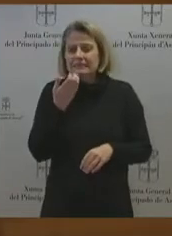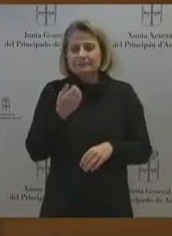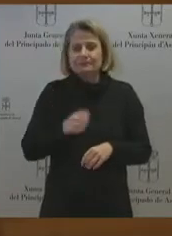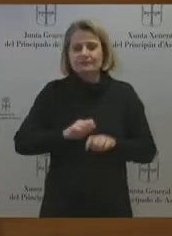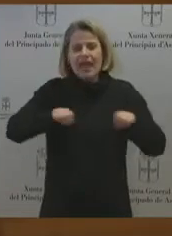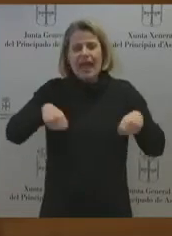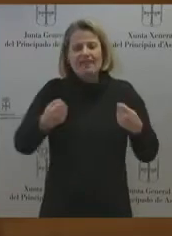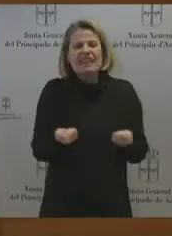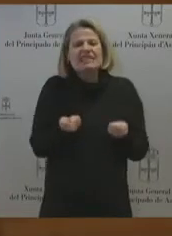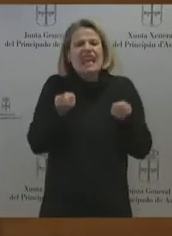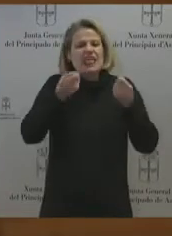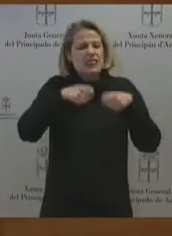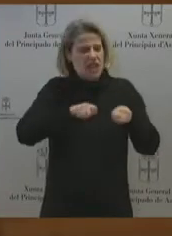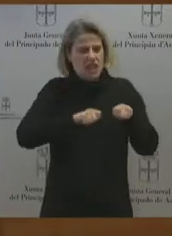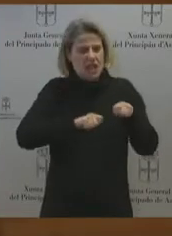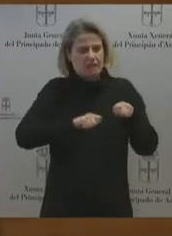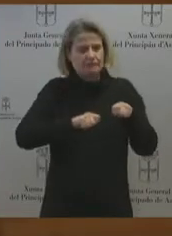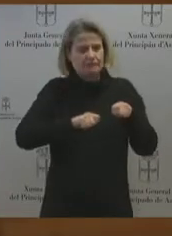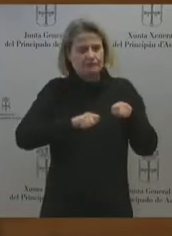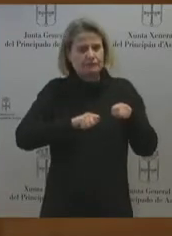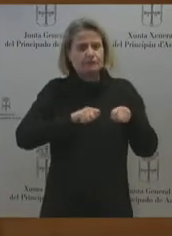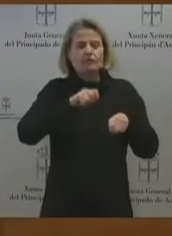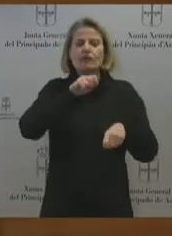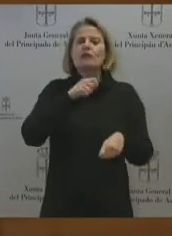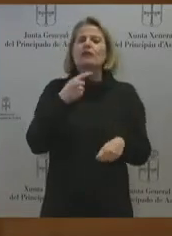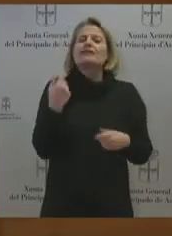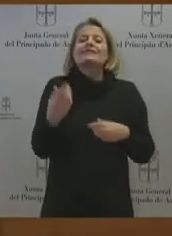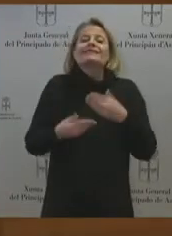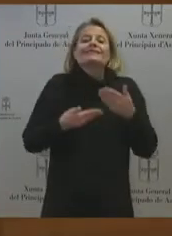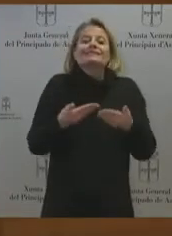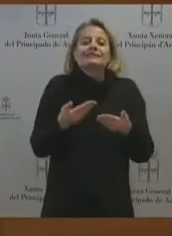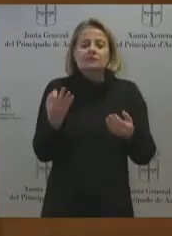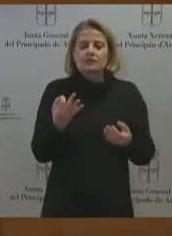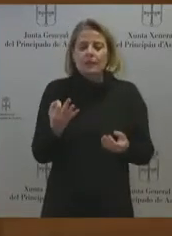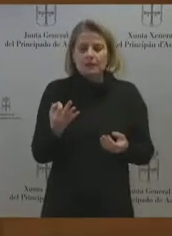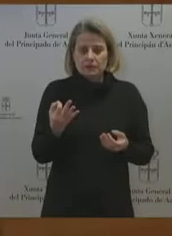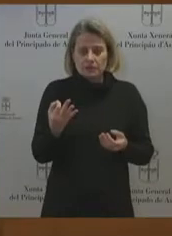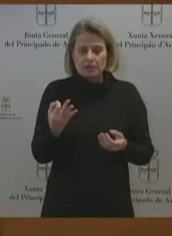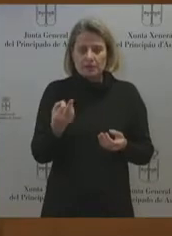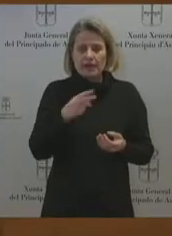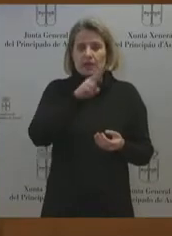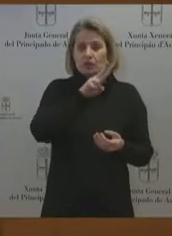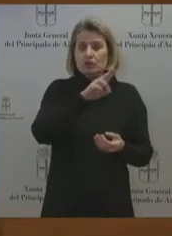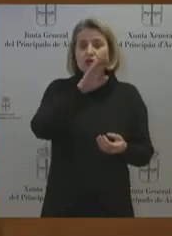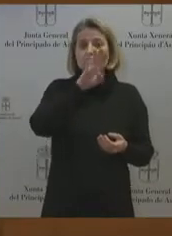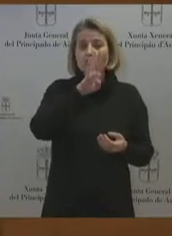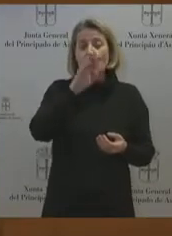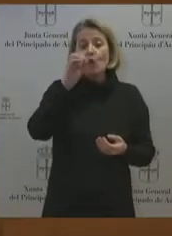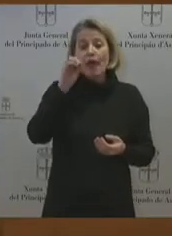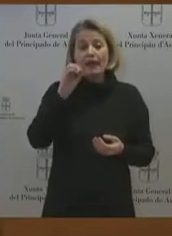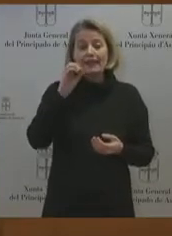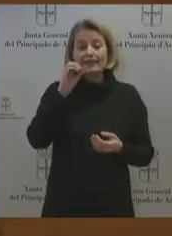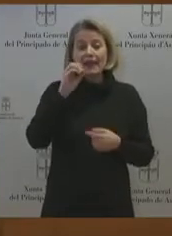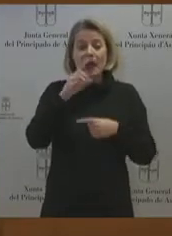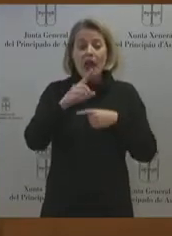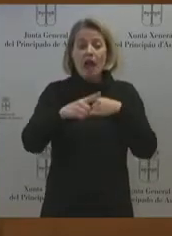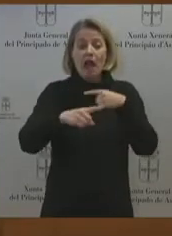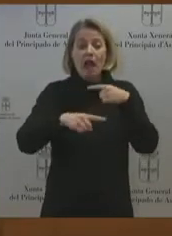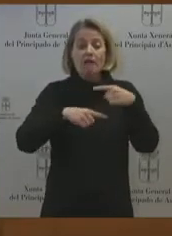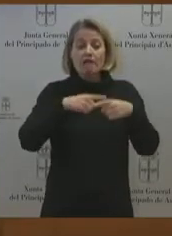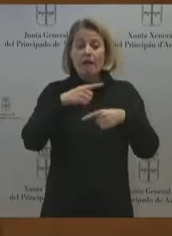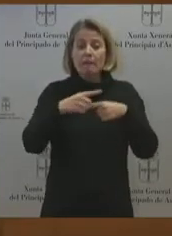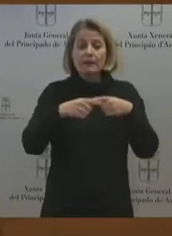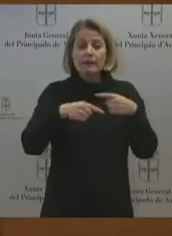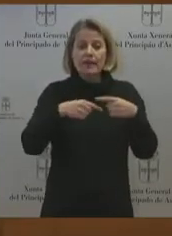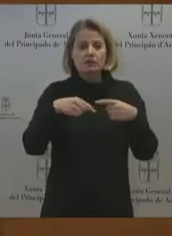240 trabajadores. Yo hablo de familias. Pues no van a ser 240 familias, van a ser exactamente 770,